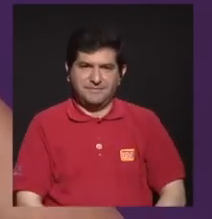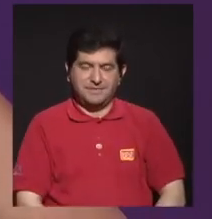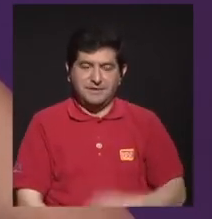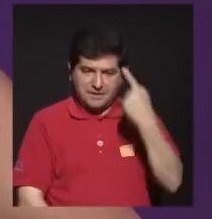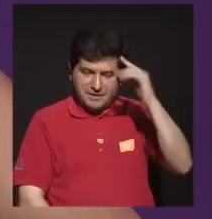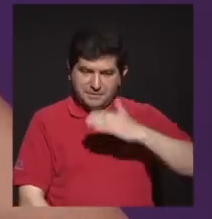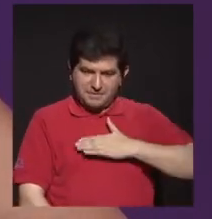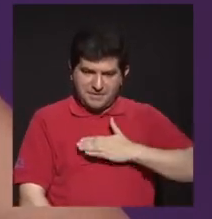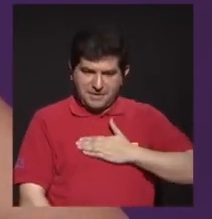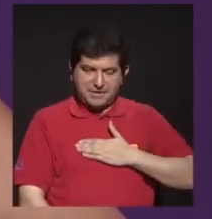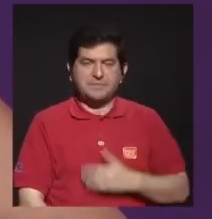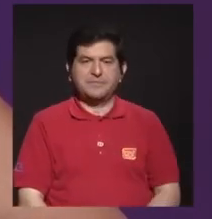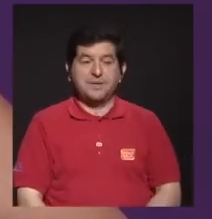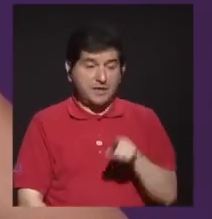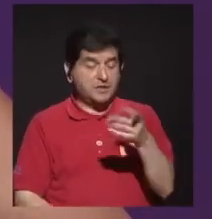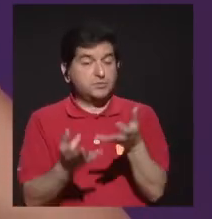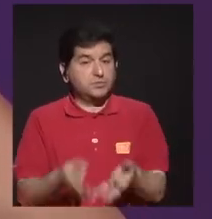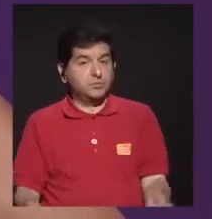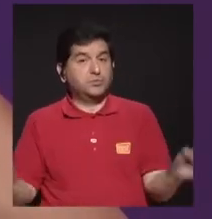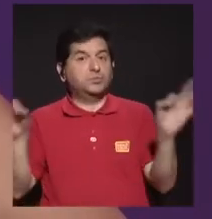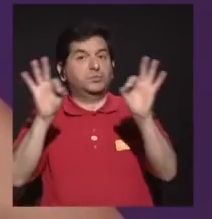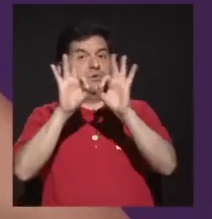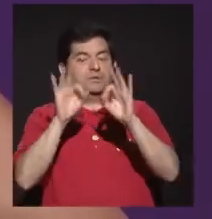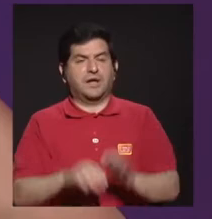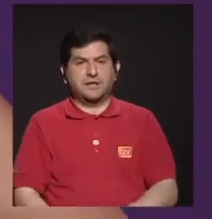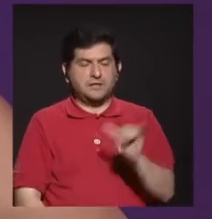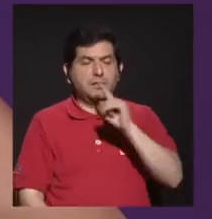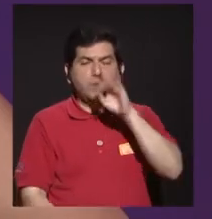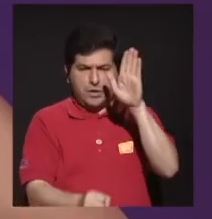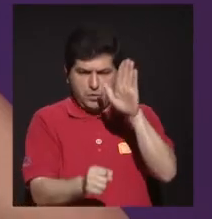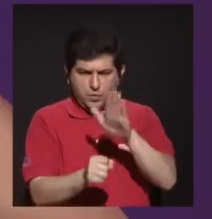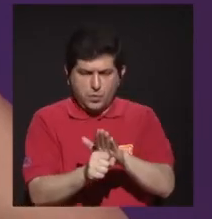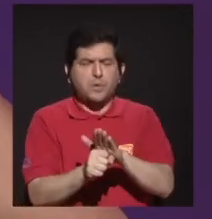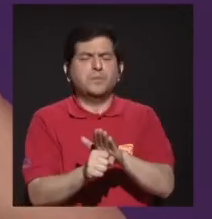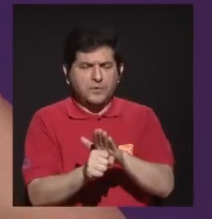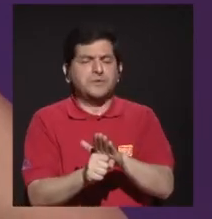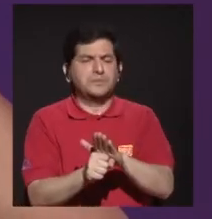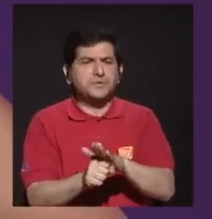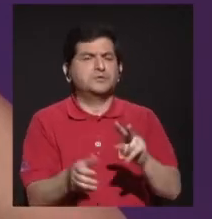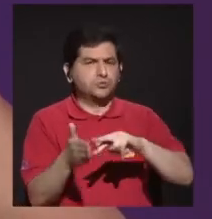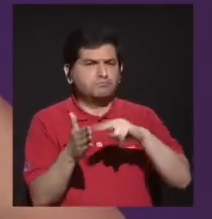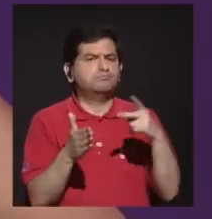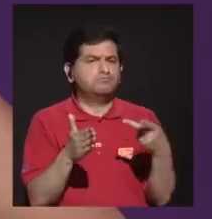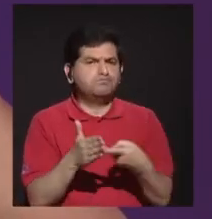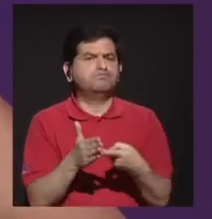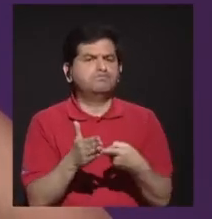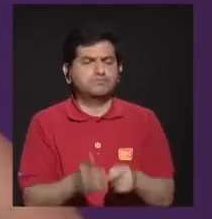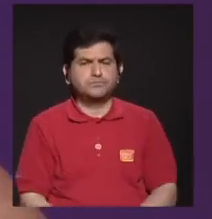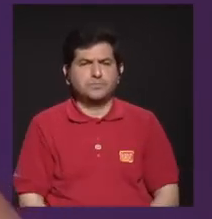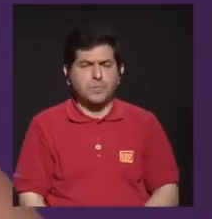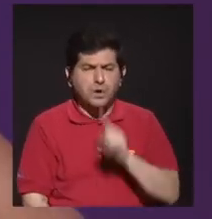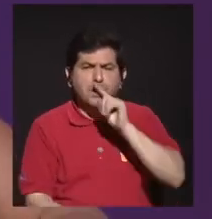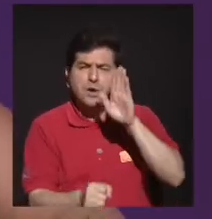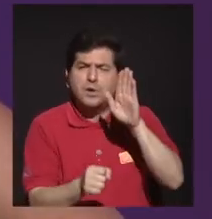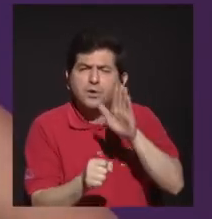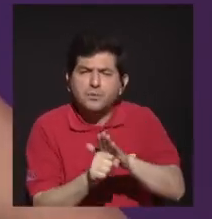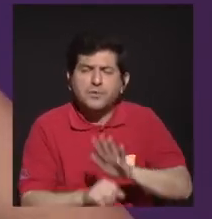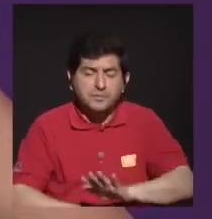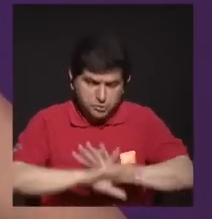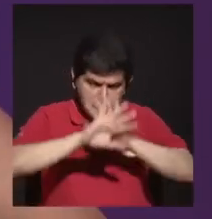mí ha sido importantísimo, además también de un compromiso muy grande. Y que es un compromiso que,